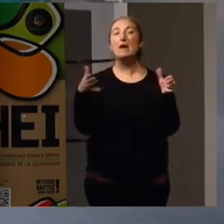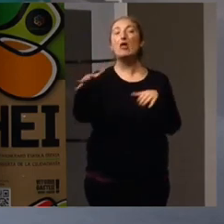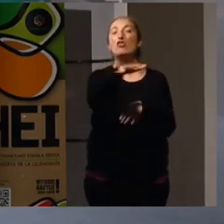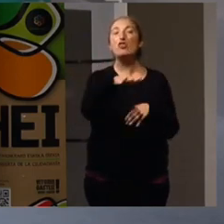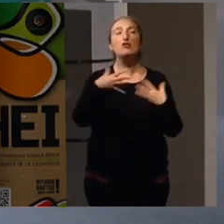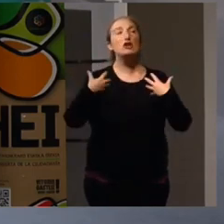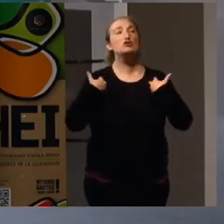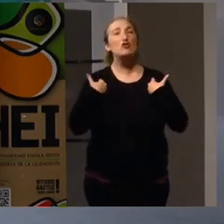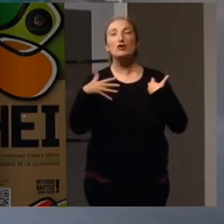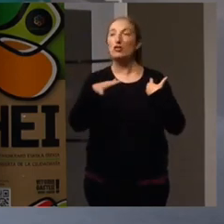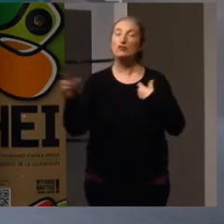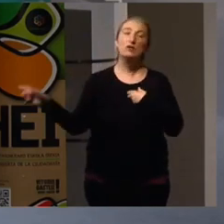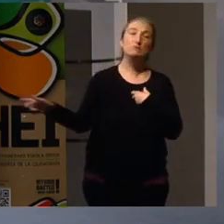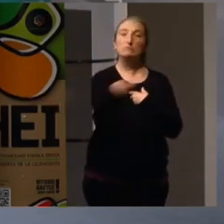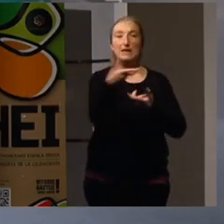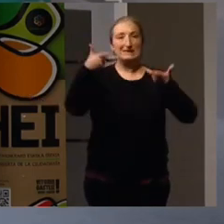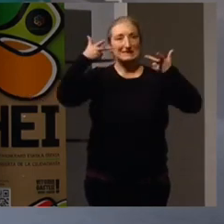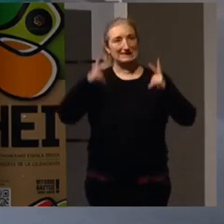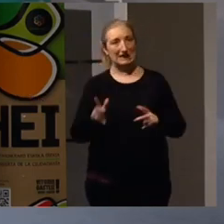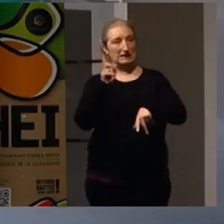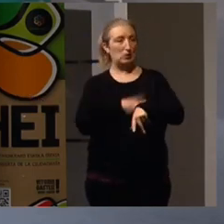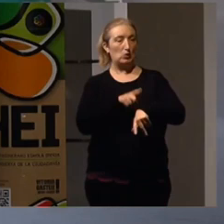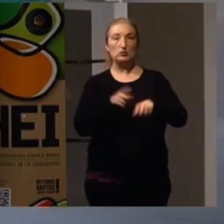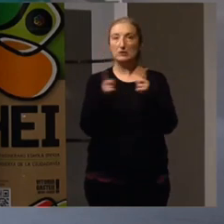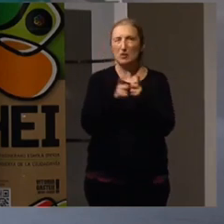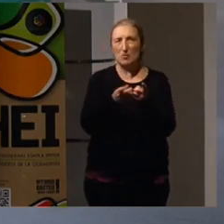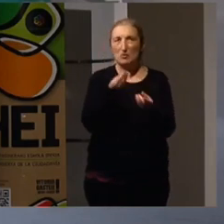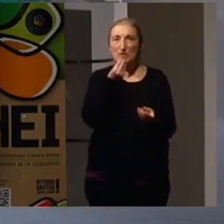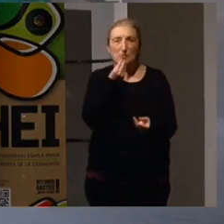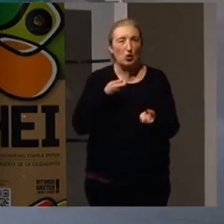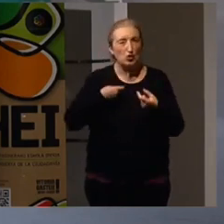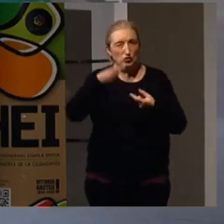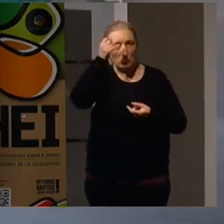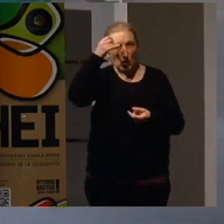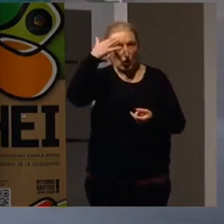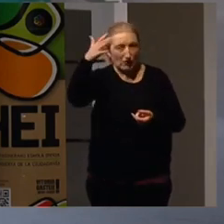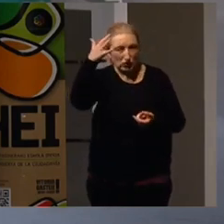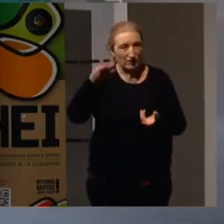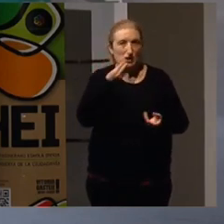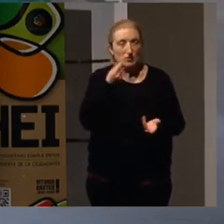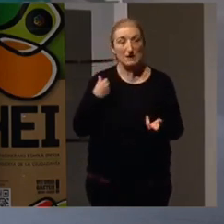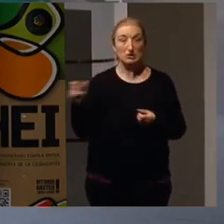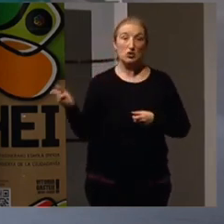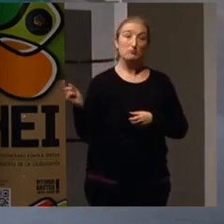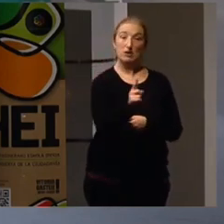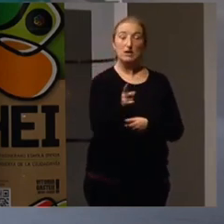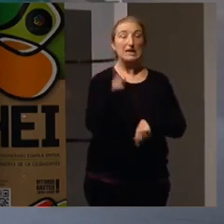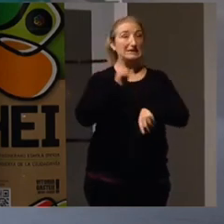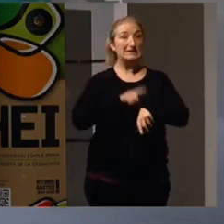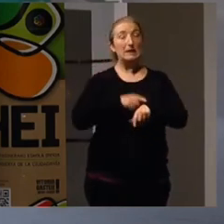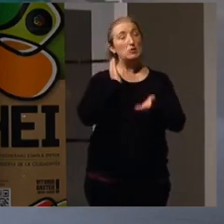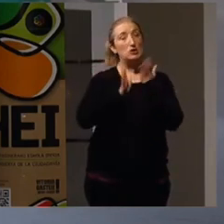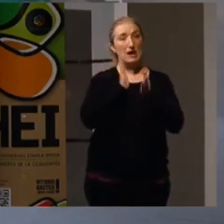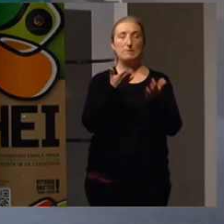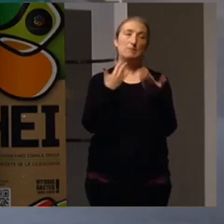ese. Pasen ahí a que les sienten un rato y con una idea muy consumista también de si yo entro en una consulta y paso un rato con